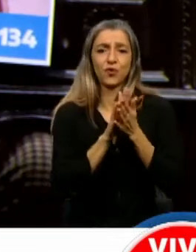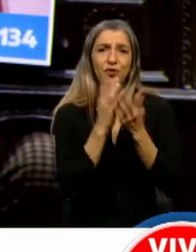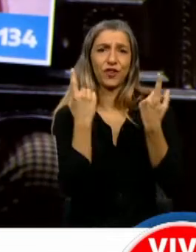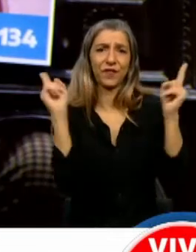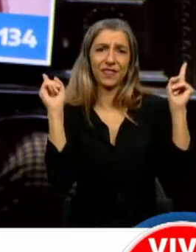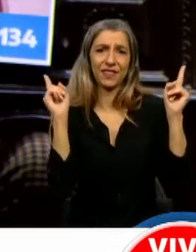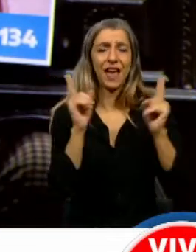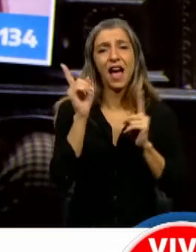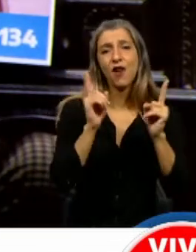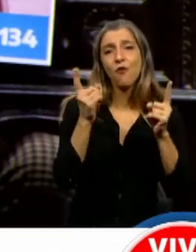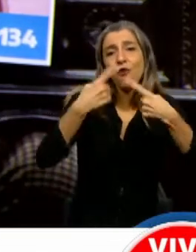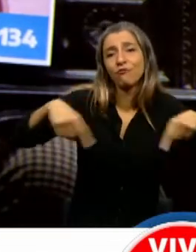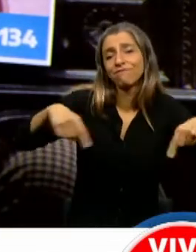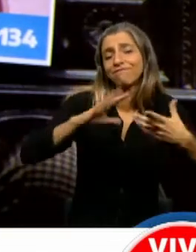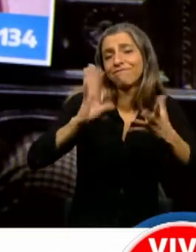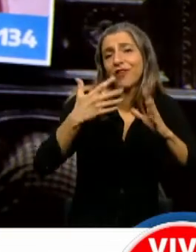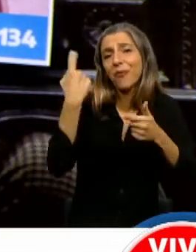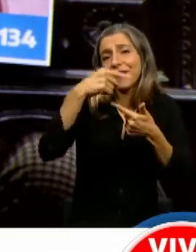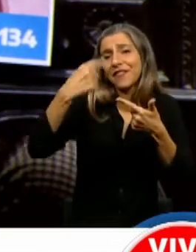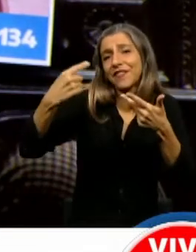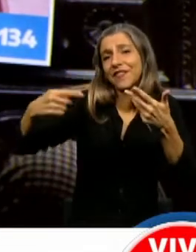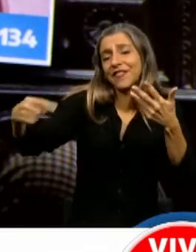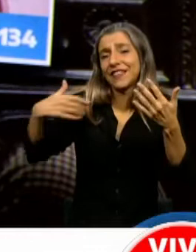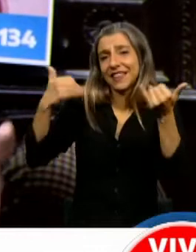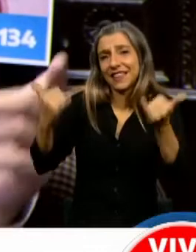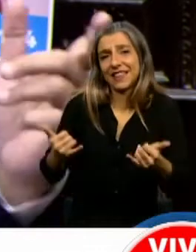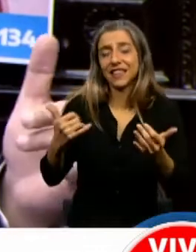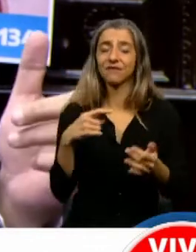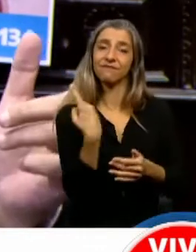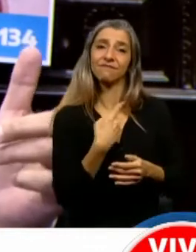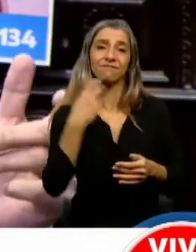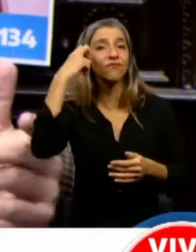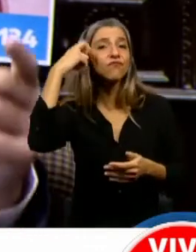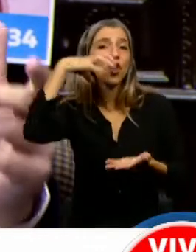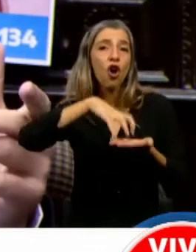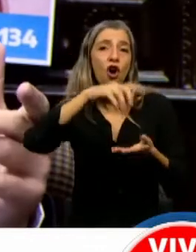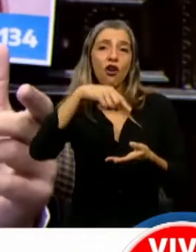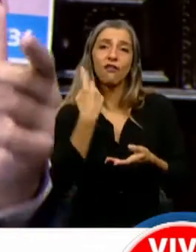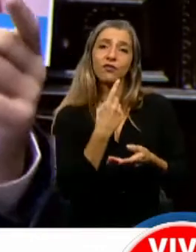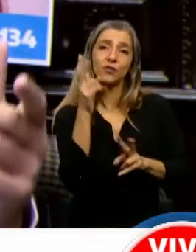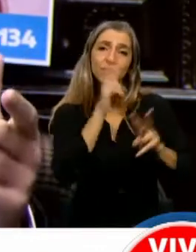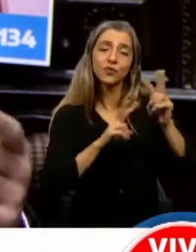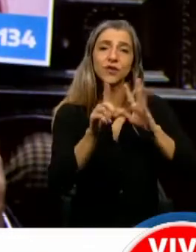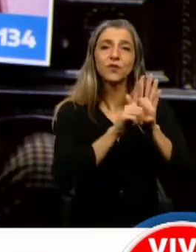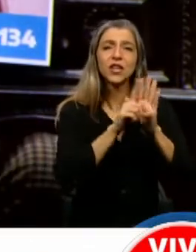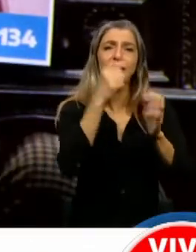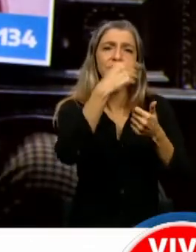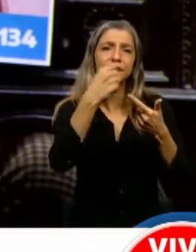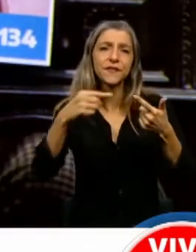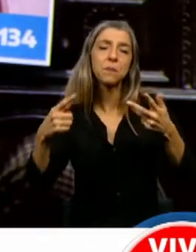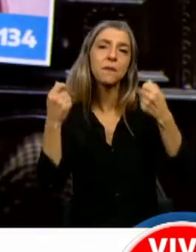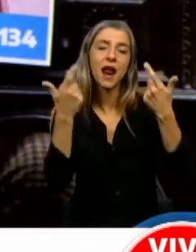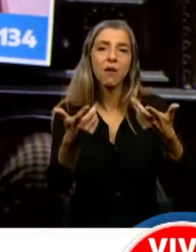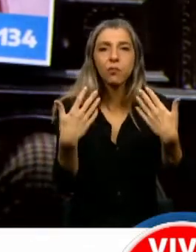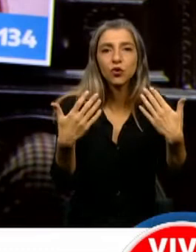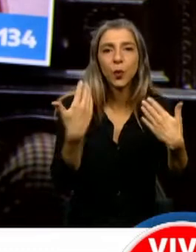eso este Congreso de la Nación tuvo que tratar leyes que le dieran herramientas a nuestro